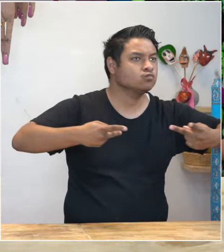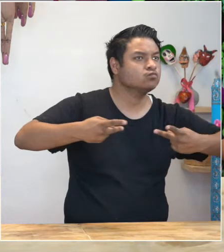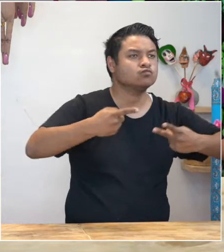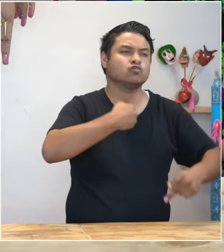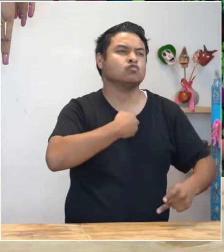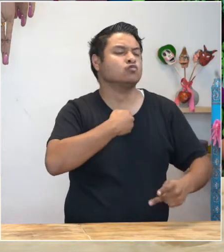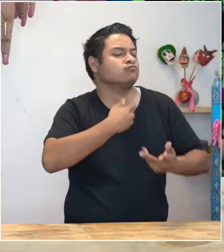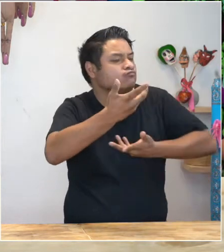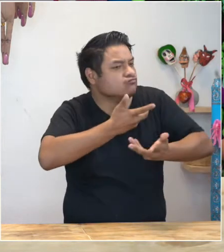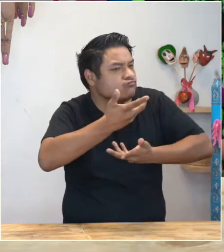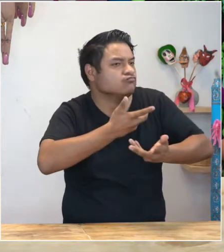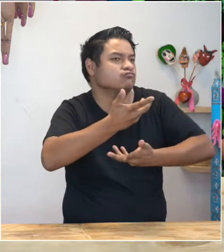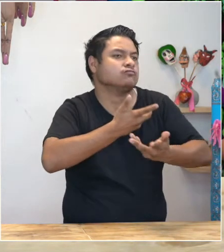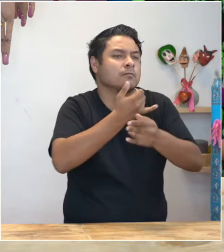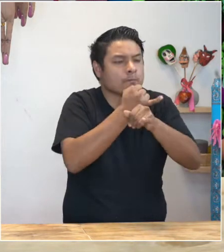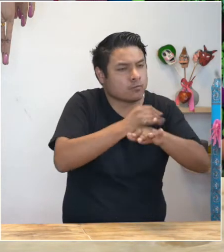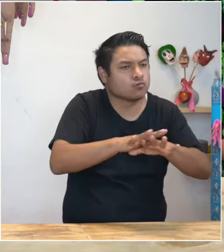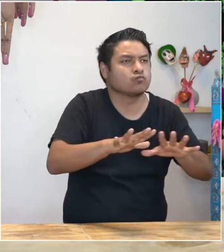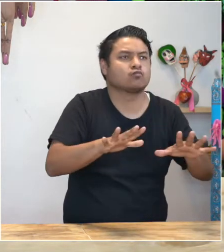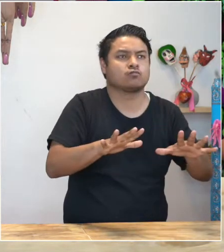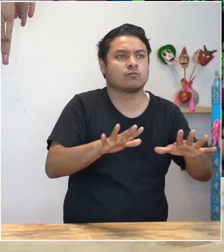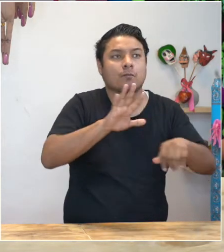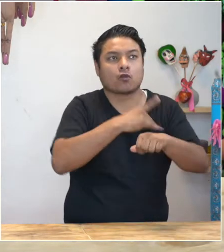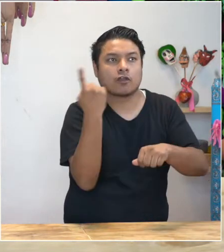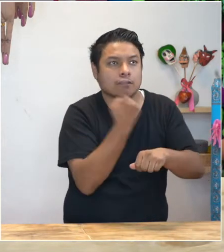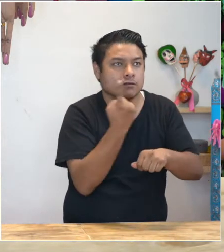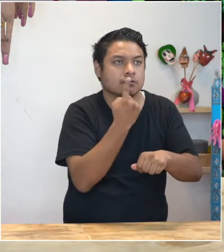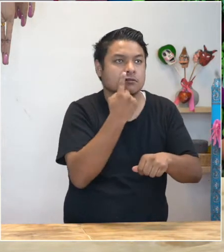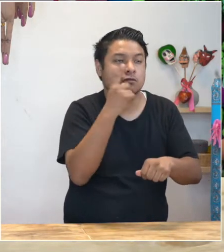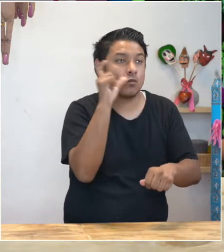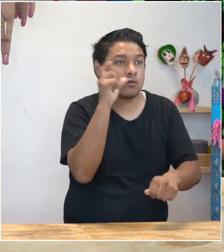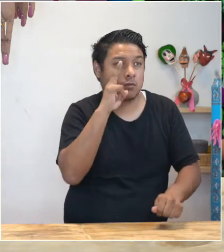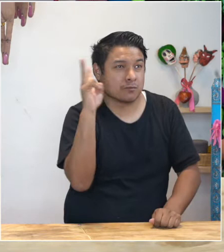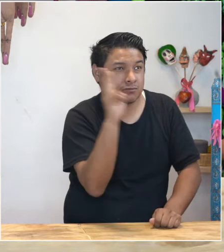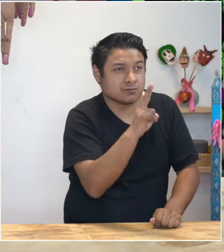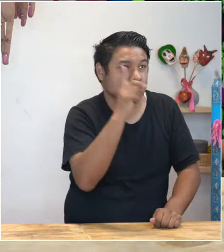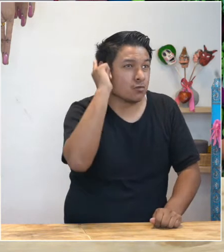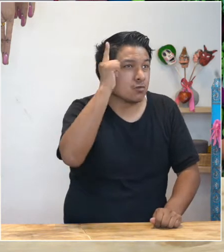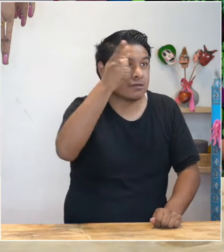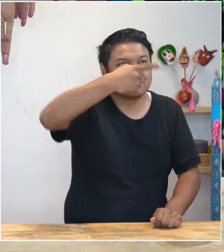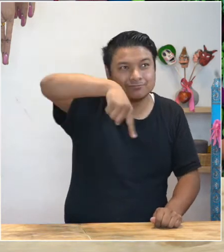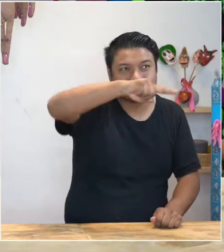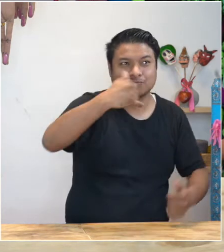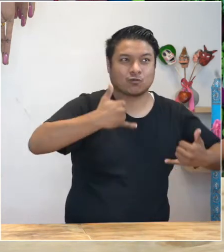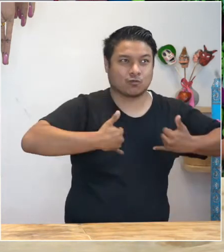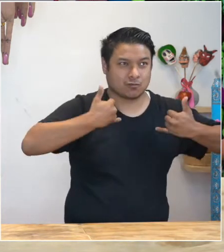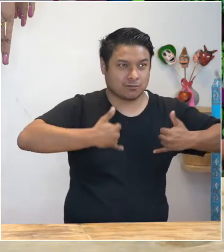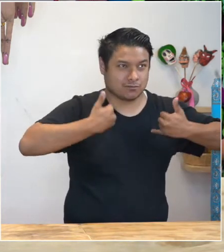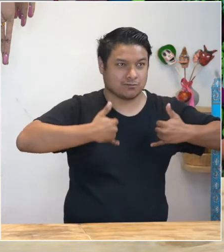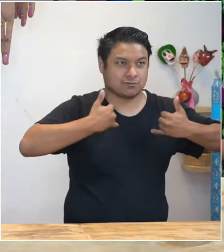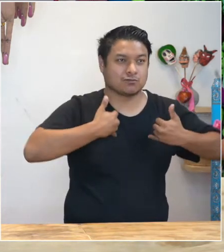proyecto o unirse a algún proyecto que ya exista en pro de la inclusión. Nosotros en la asociación, les